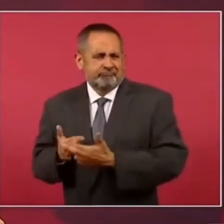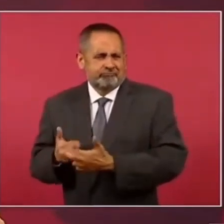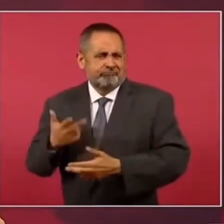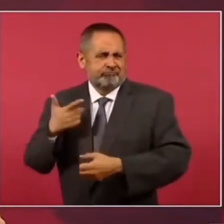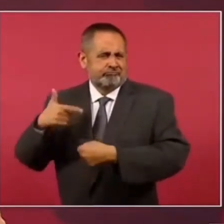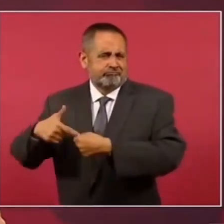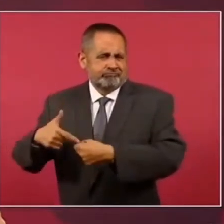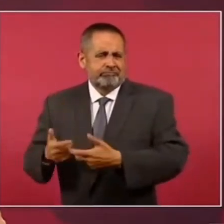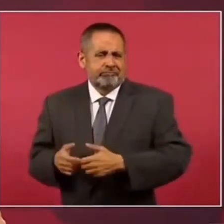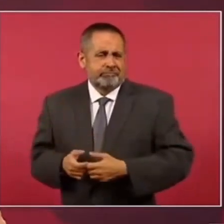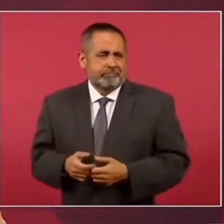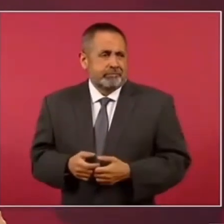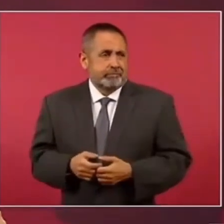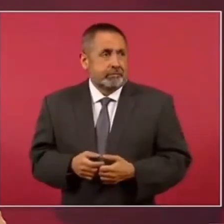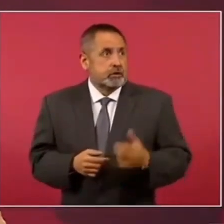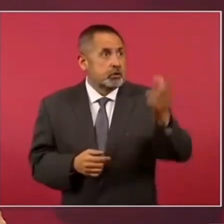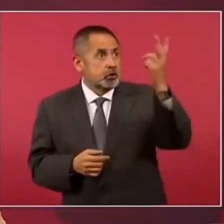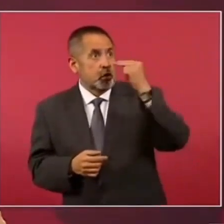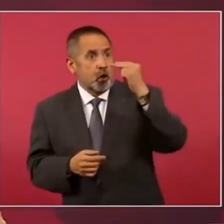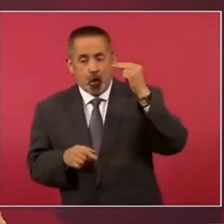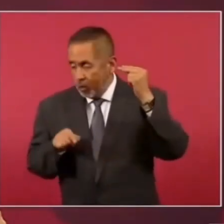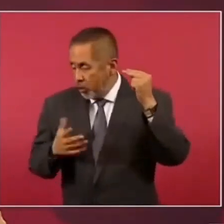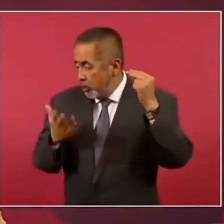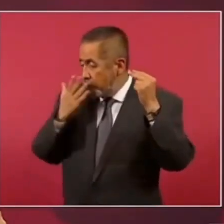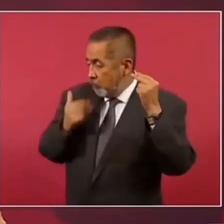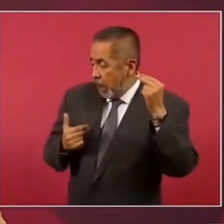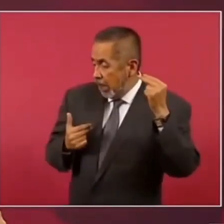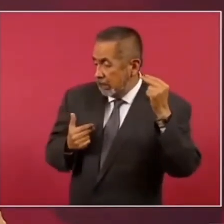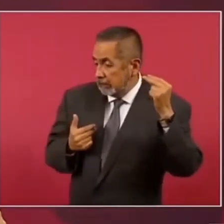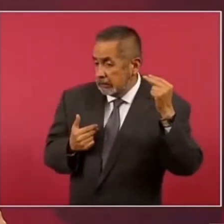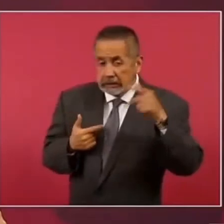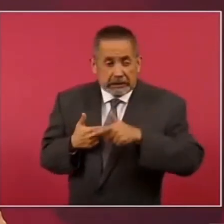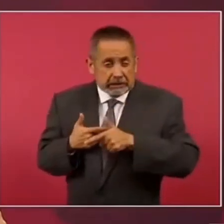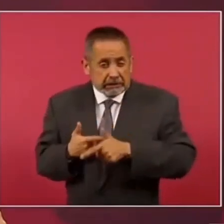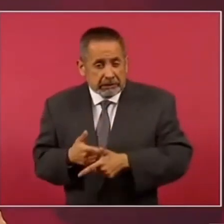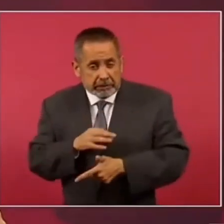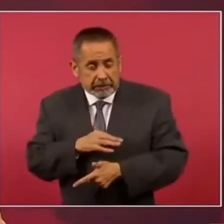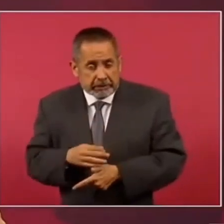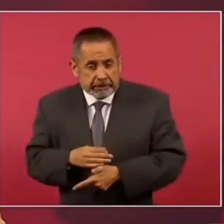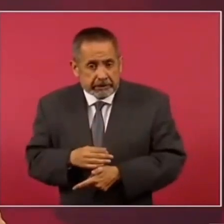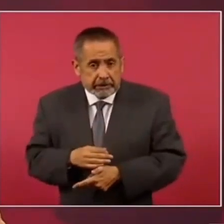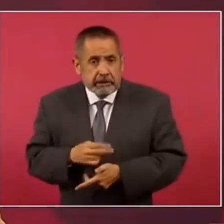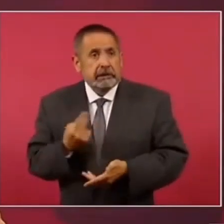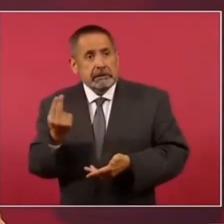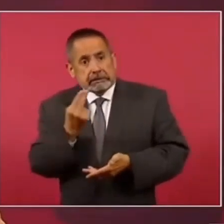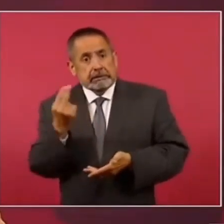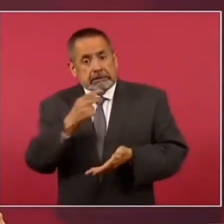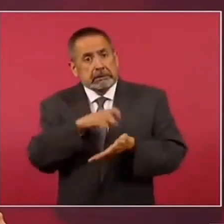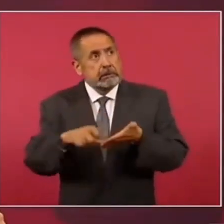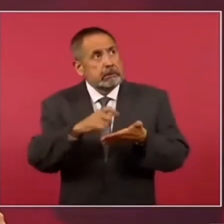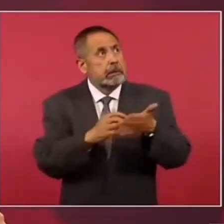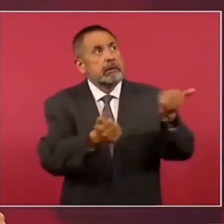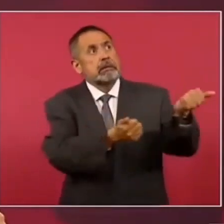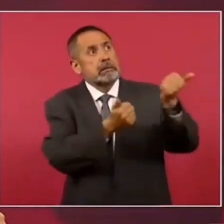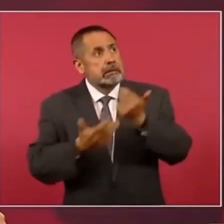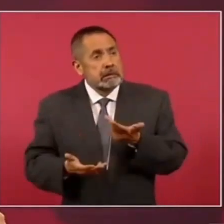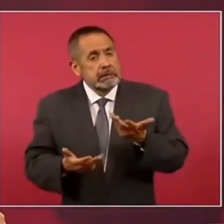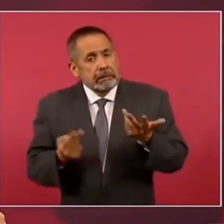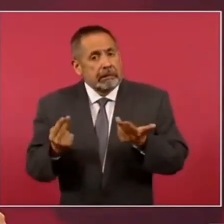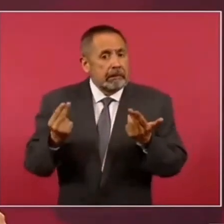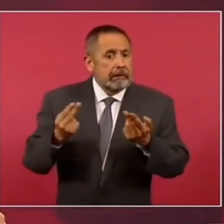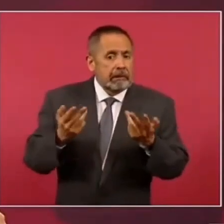¿Cuánto resiste un gobierno que depende de comprar la gasolina en el extranjero?